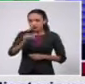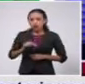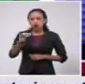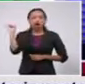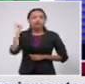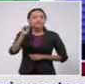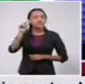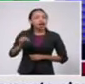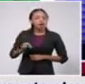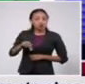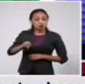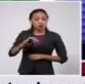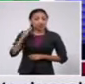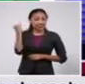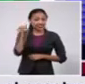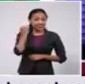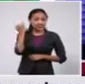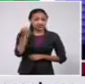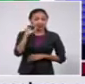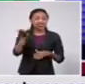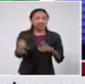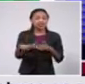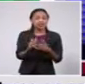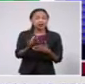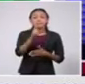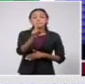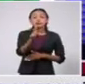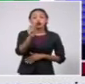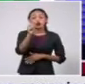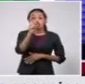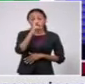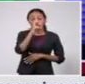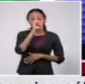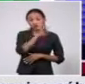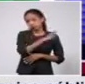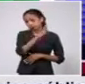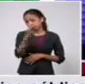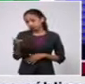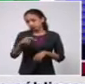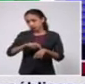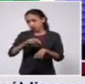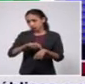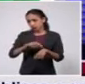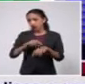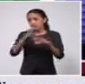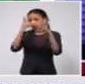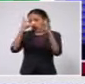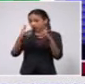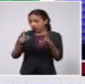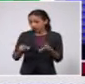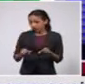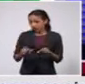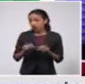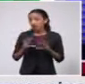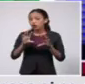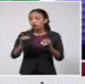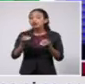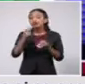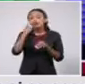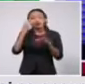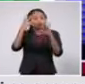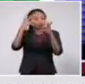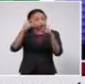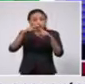internacionales, desde el día 1 de noviembre, la cifra que yo di inicialmente es el acumulado total de la